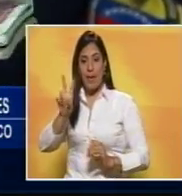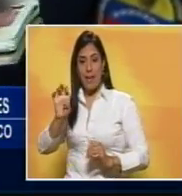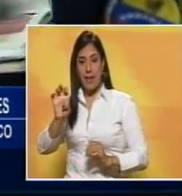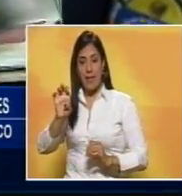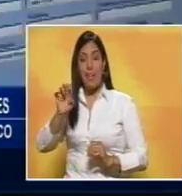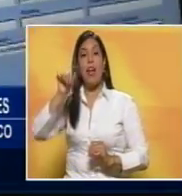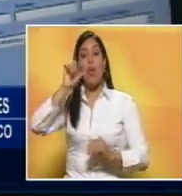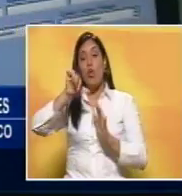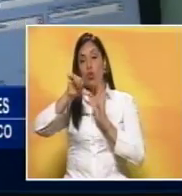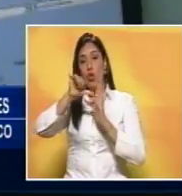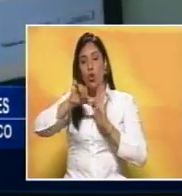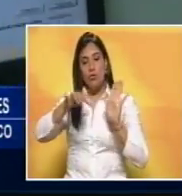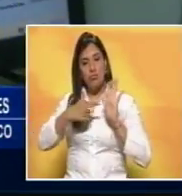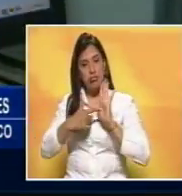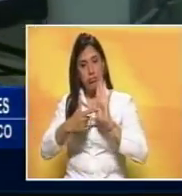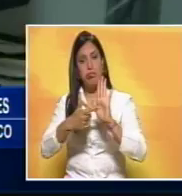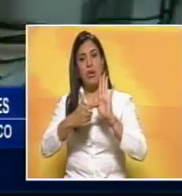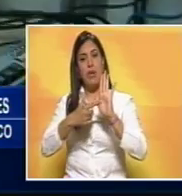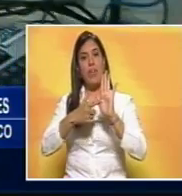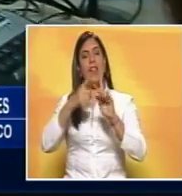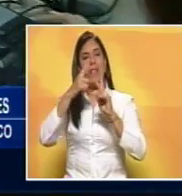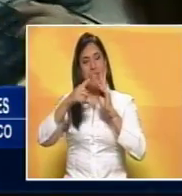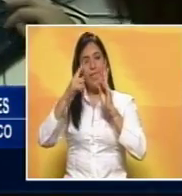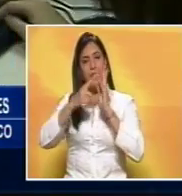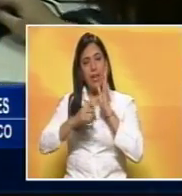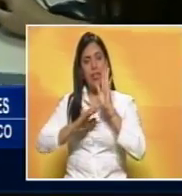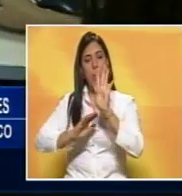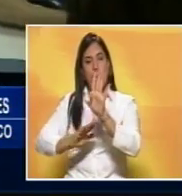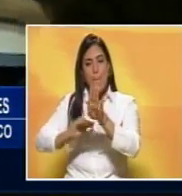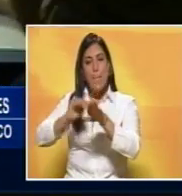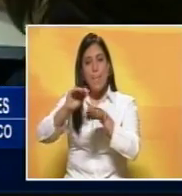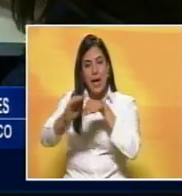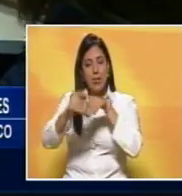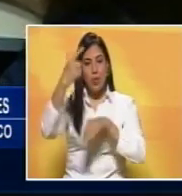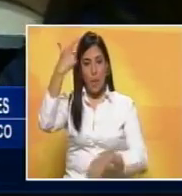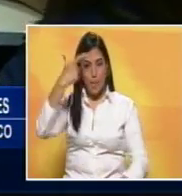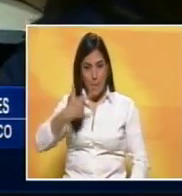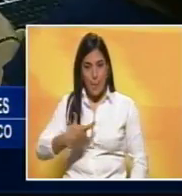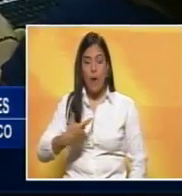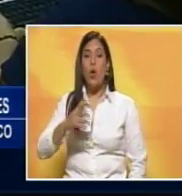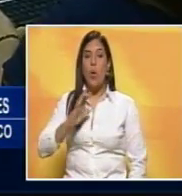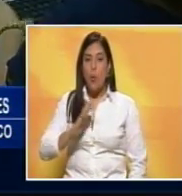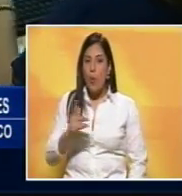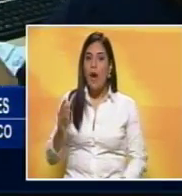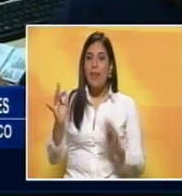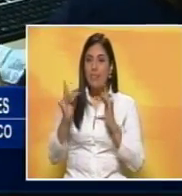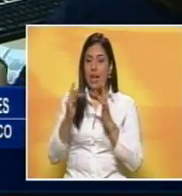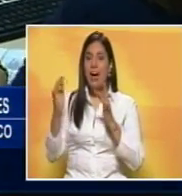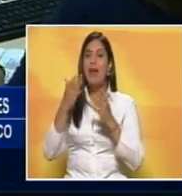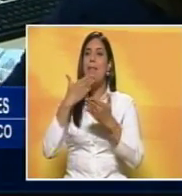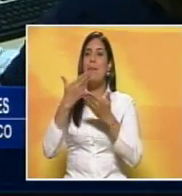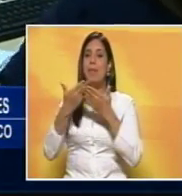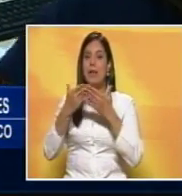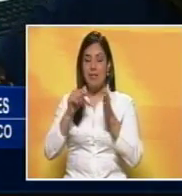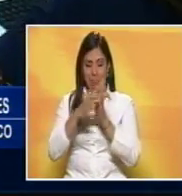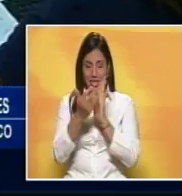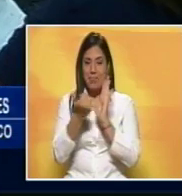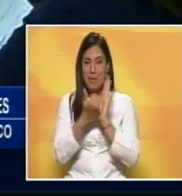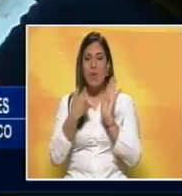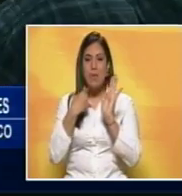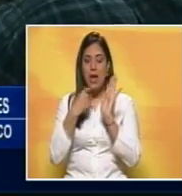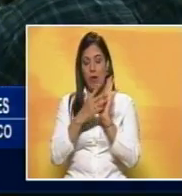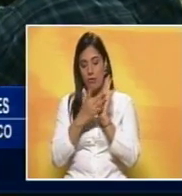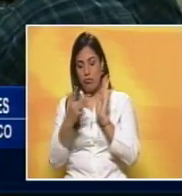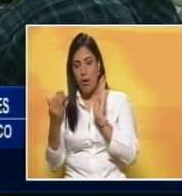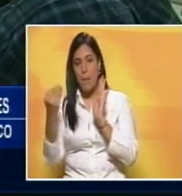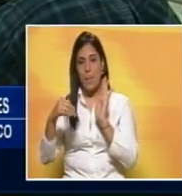www.saime.gov.be, en donde se mostrará una serie de pasos que el ciudadano debe seguir para lograr con éxito su solicitud. Recordemos